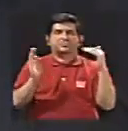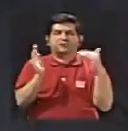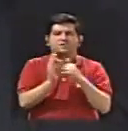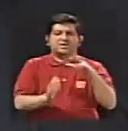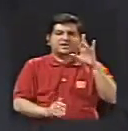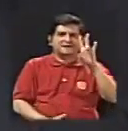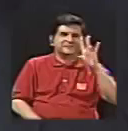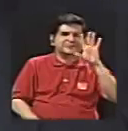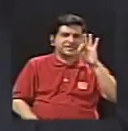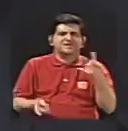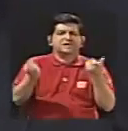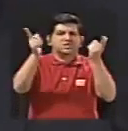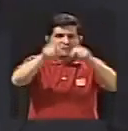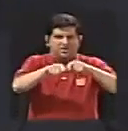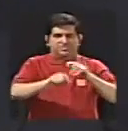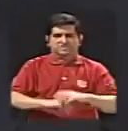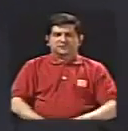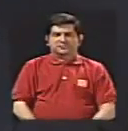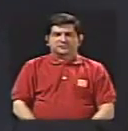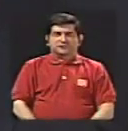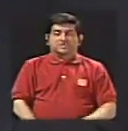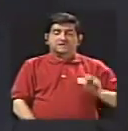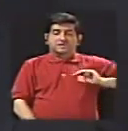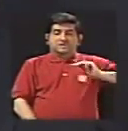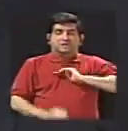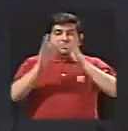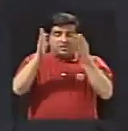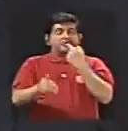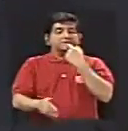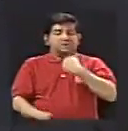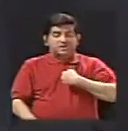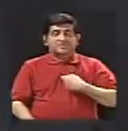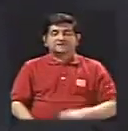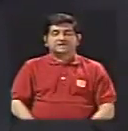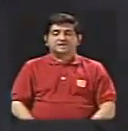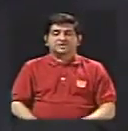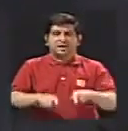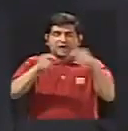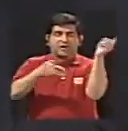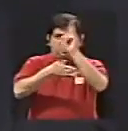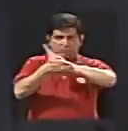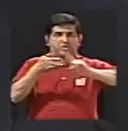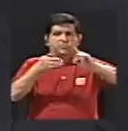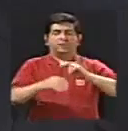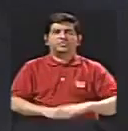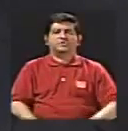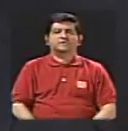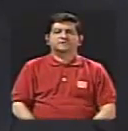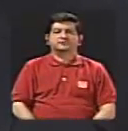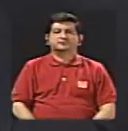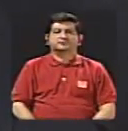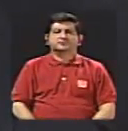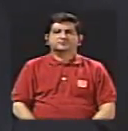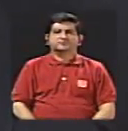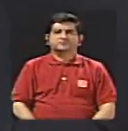2.079 casos. El ministro nos dijo al Semanario Universidad que